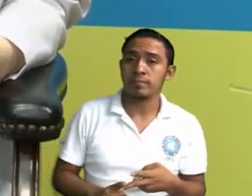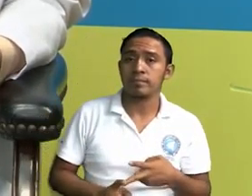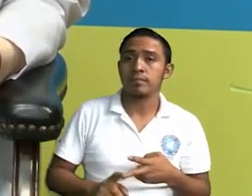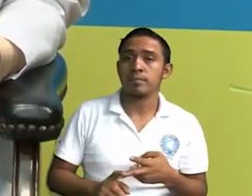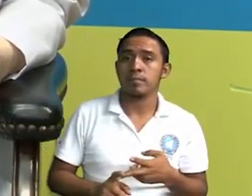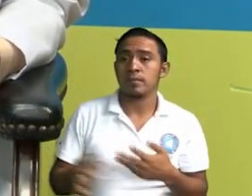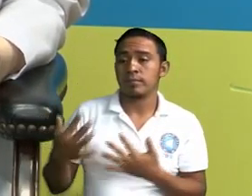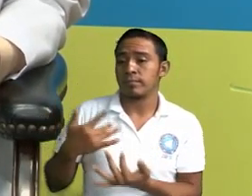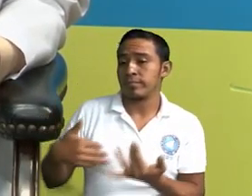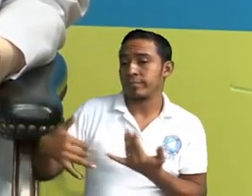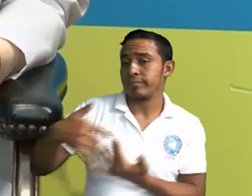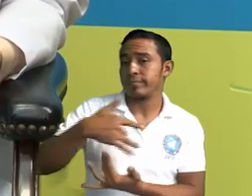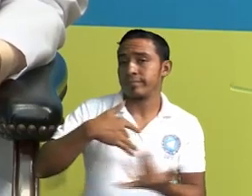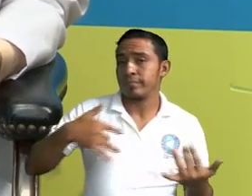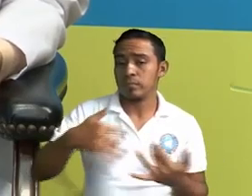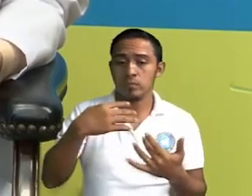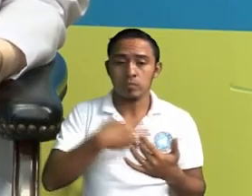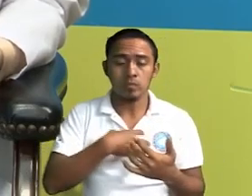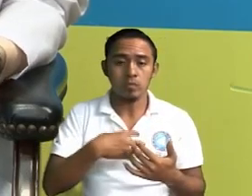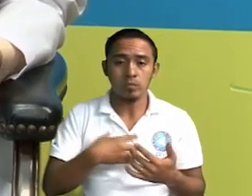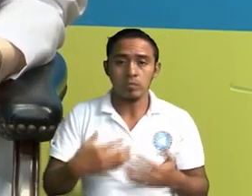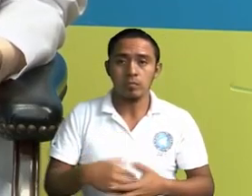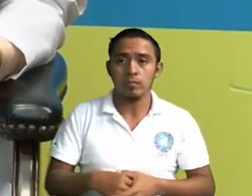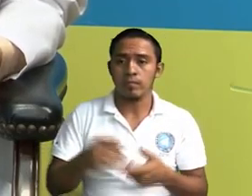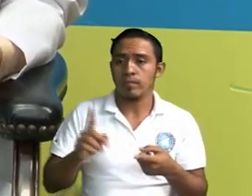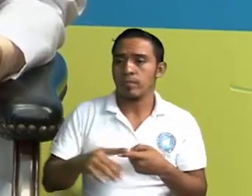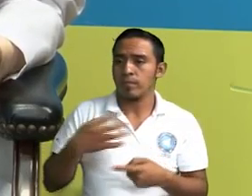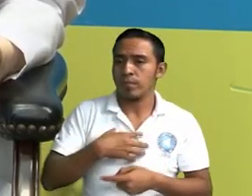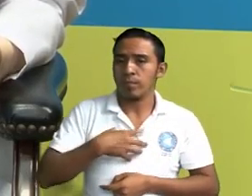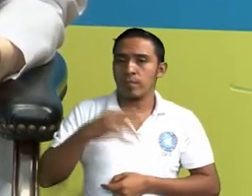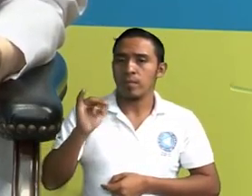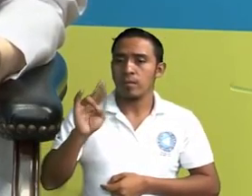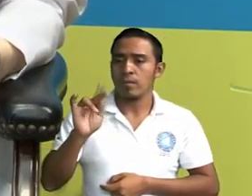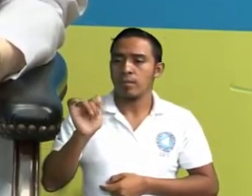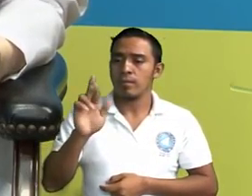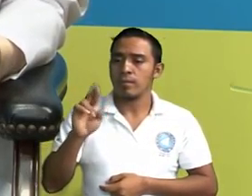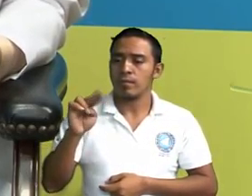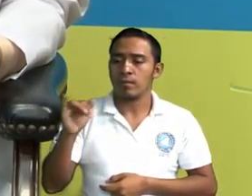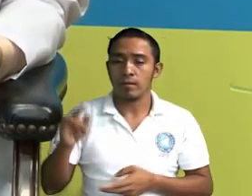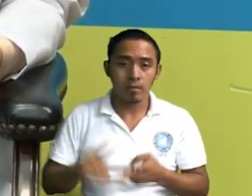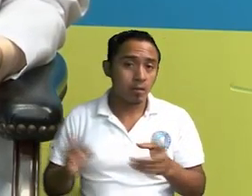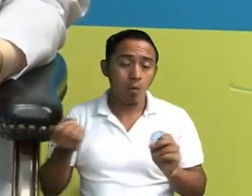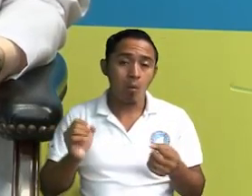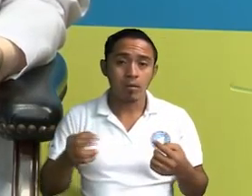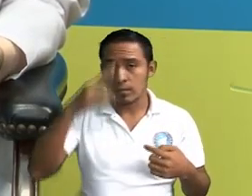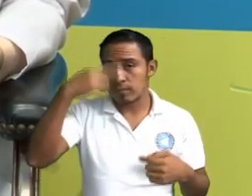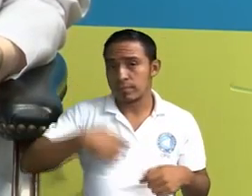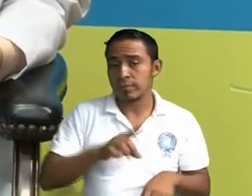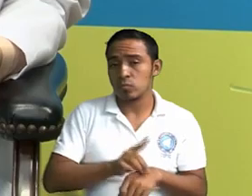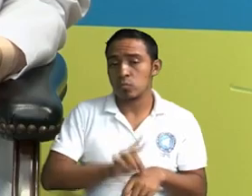íntima relación con su internista o con su cardiólogo porque aunque nosotros realicemos algún